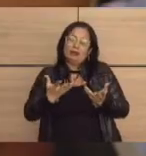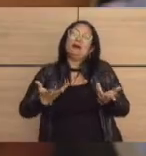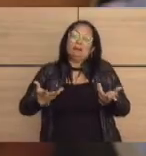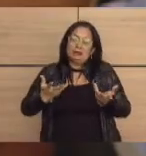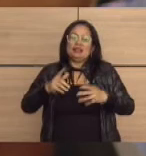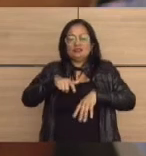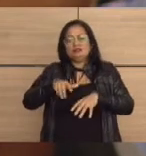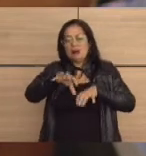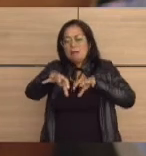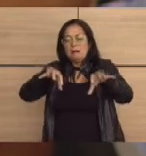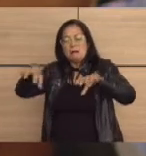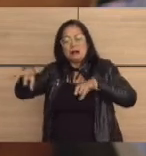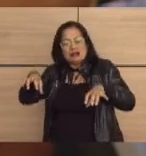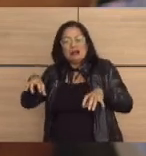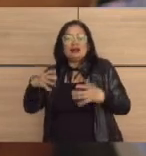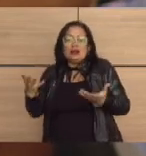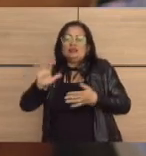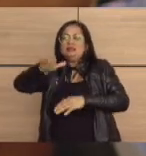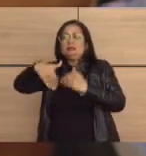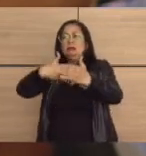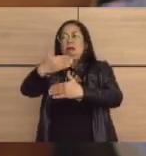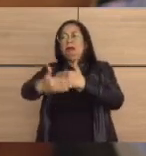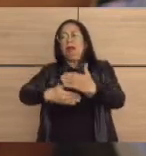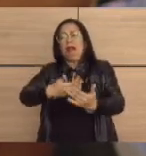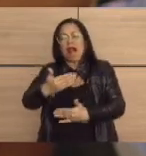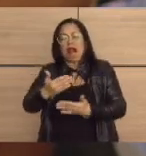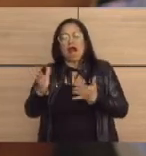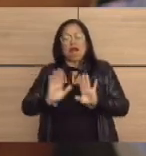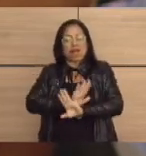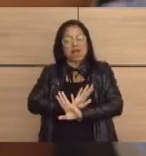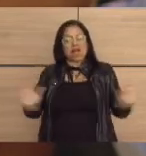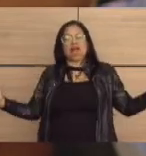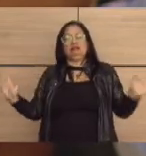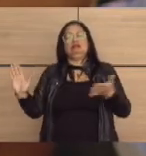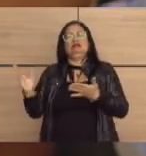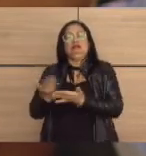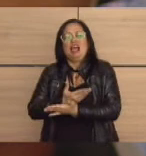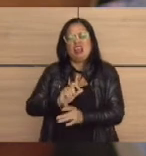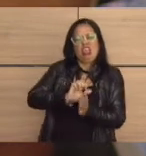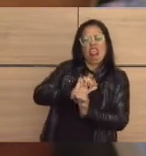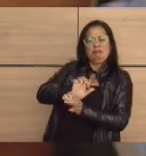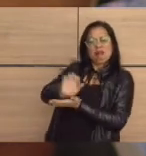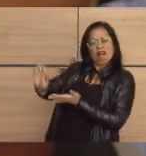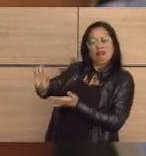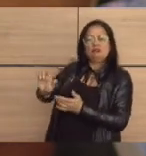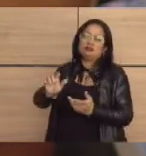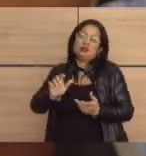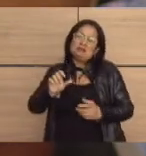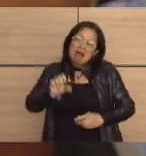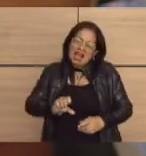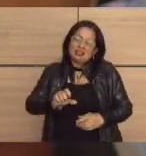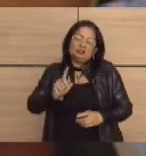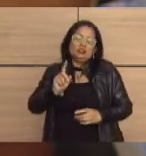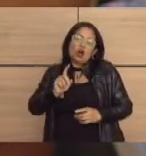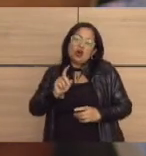fue acallado también, ocultado y borrado, a veces no con mala intención, sino con la idea de